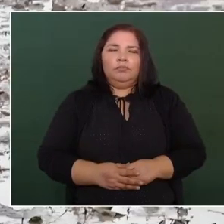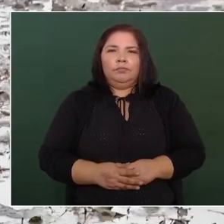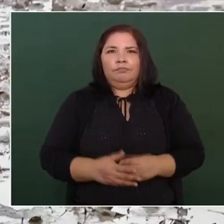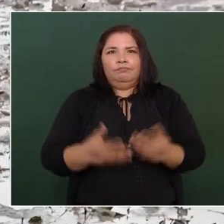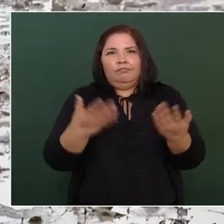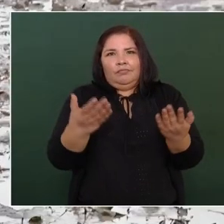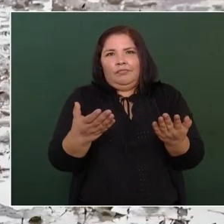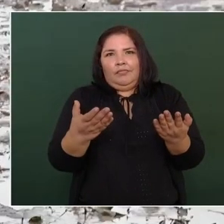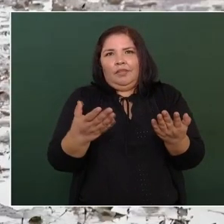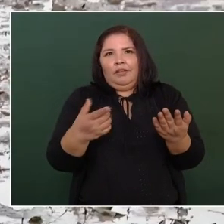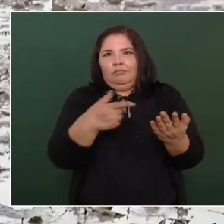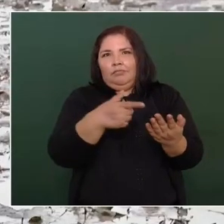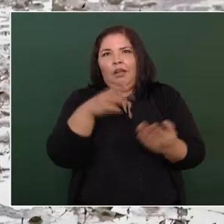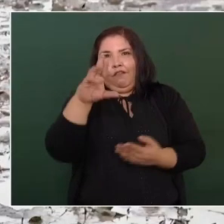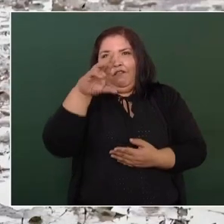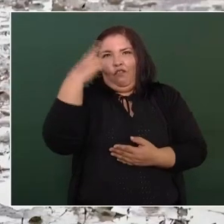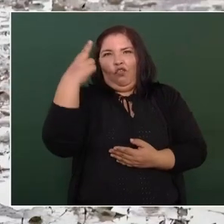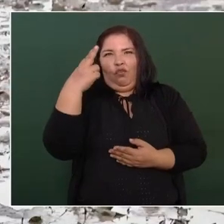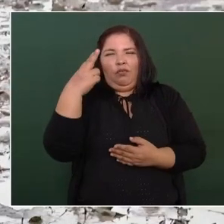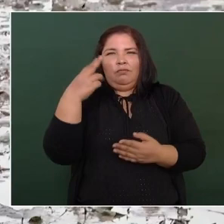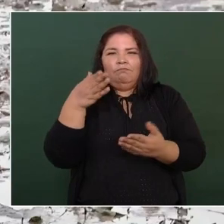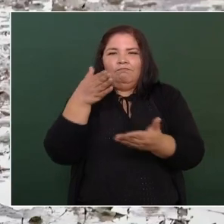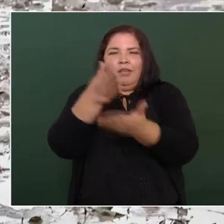Pero esto es llegando a Acapulco.